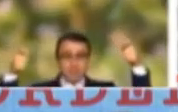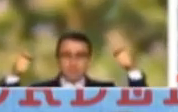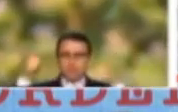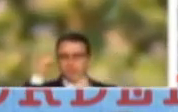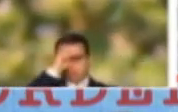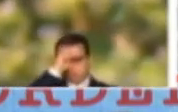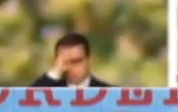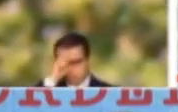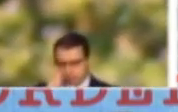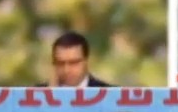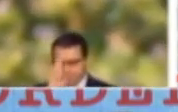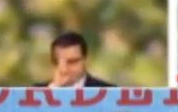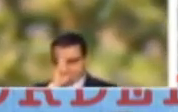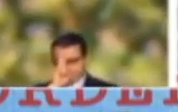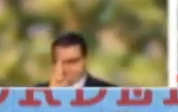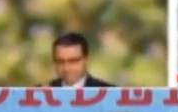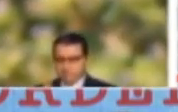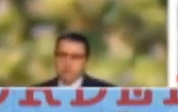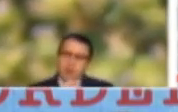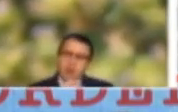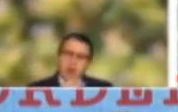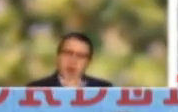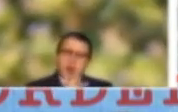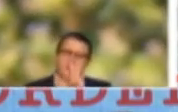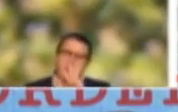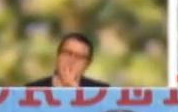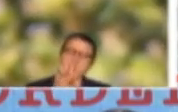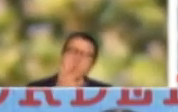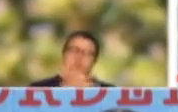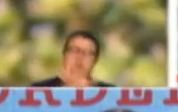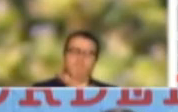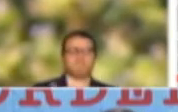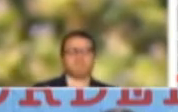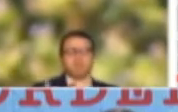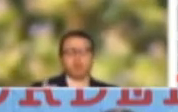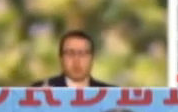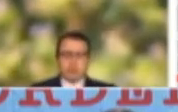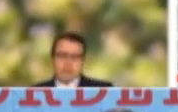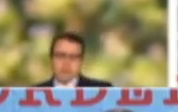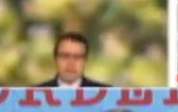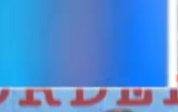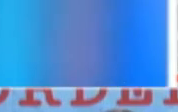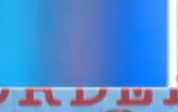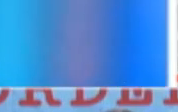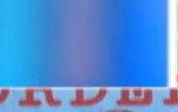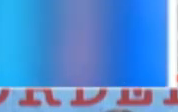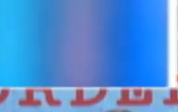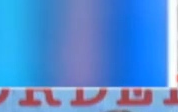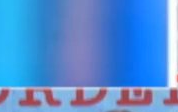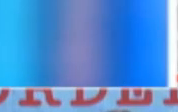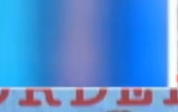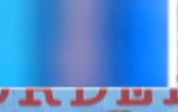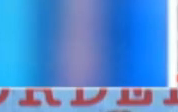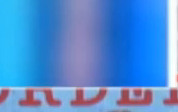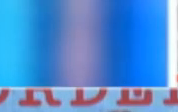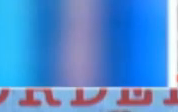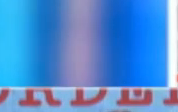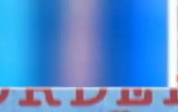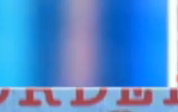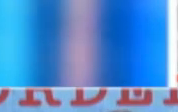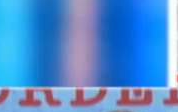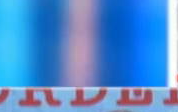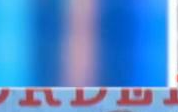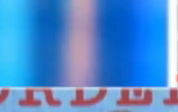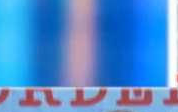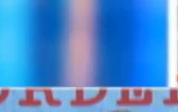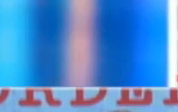semana pasada, nadie habla de las empresas, ¿no? Pero ahora me parece lo que estaba pensando después de armar todo esto, decía, Juan